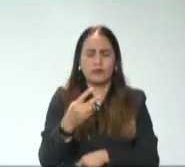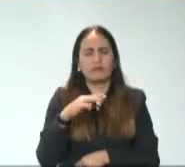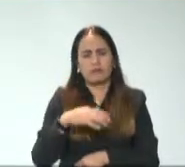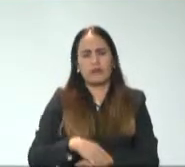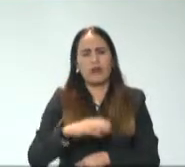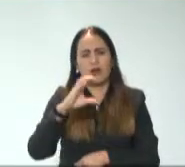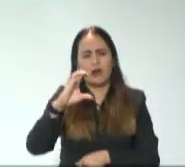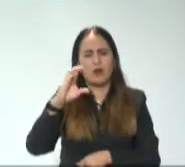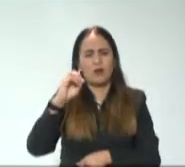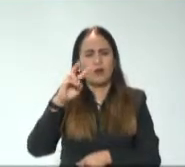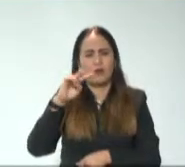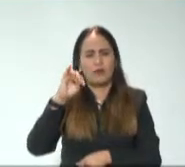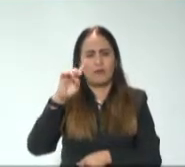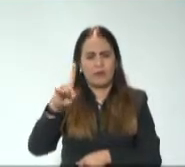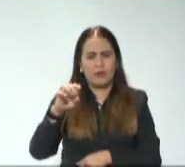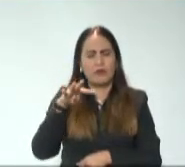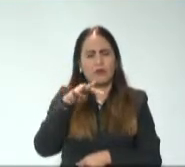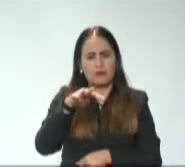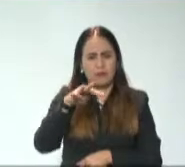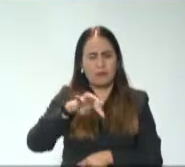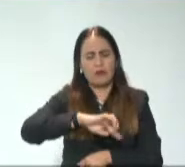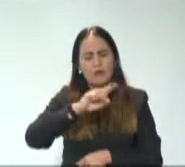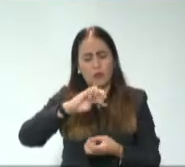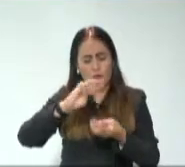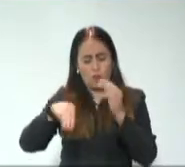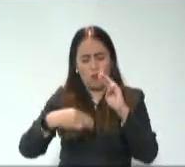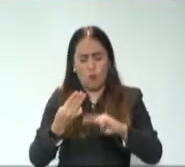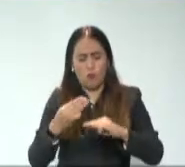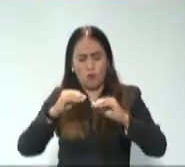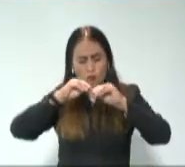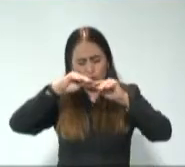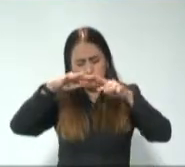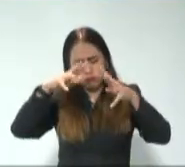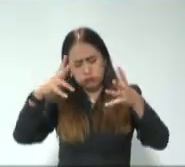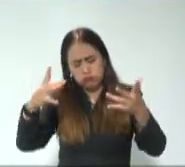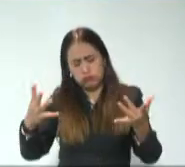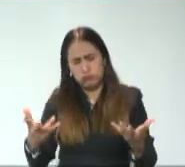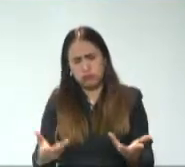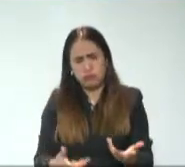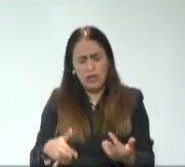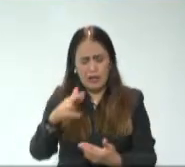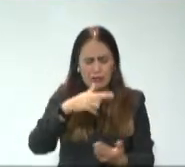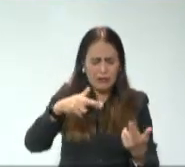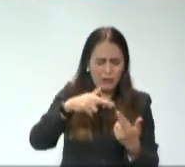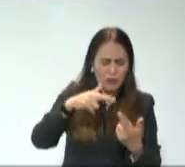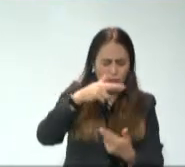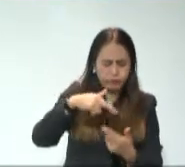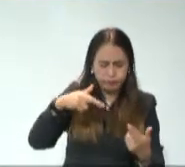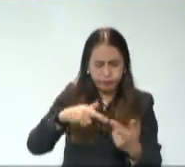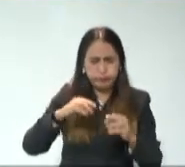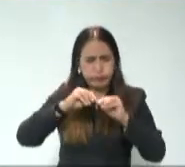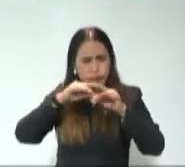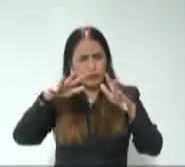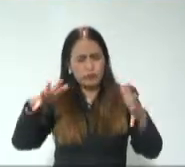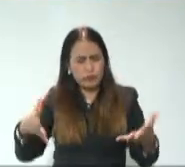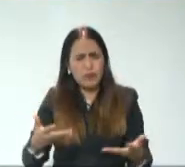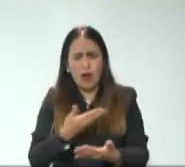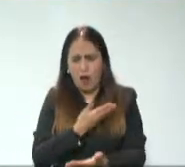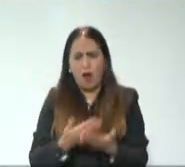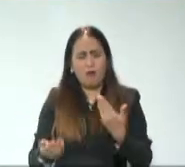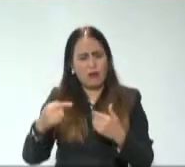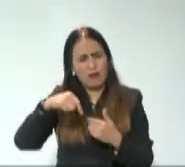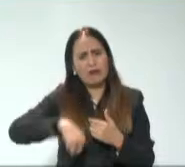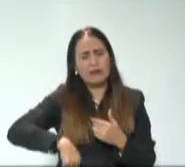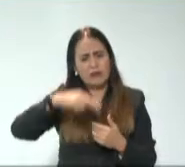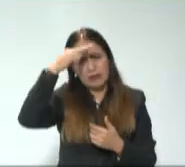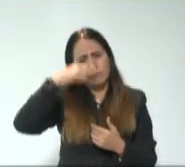covid-19 el cual se expandió a lo largo del mundo afectando a diversas regiones entre las cuales se encuentra nuestra patria dicha